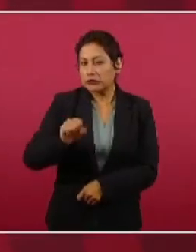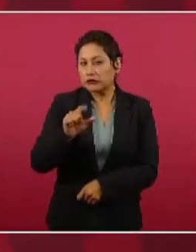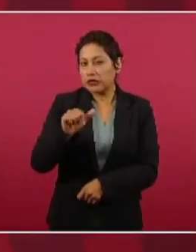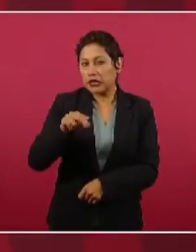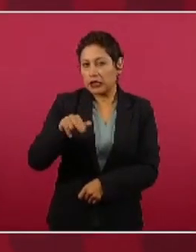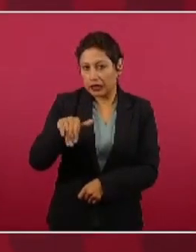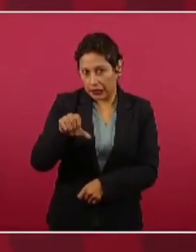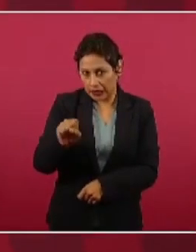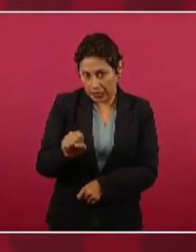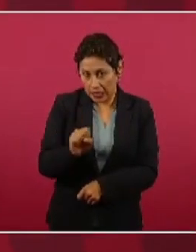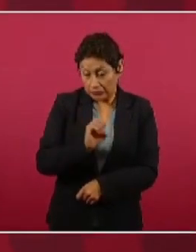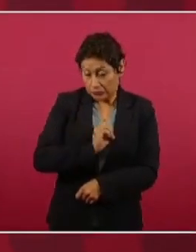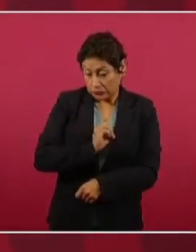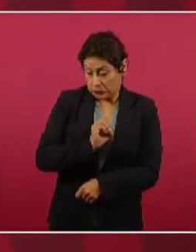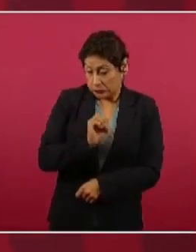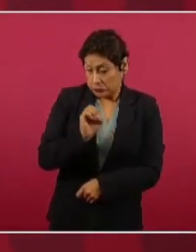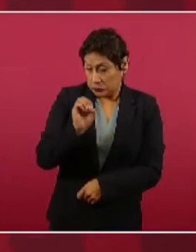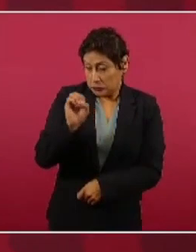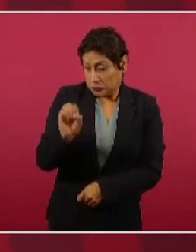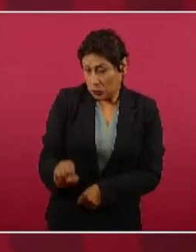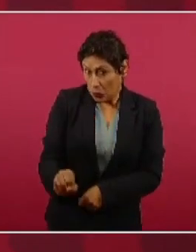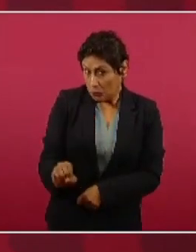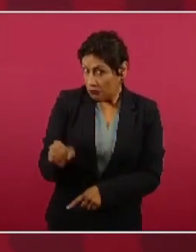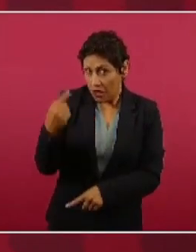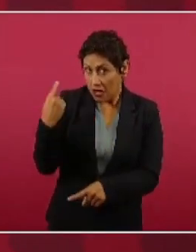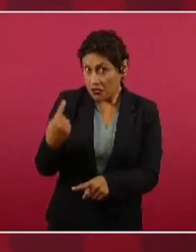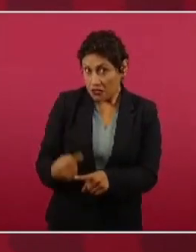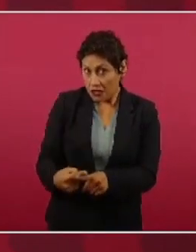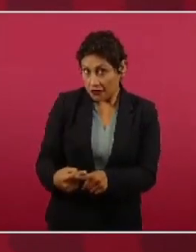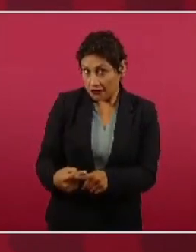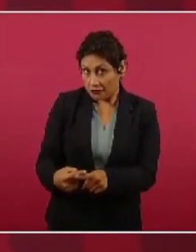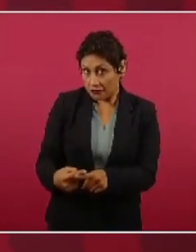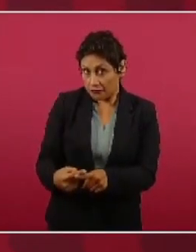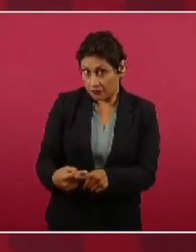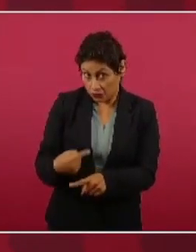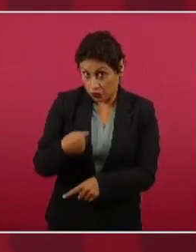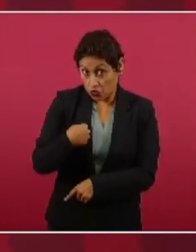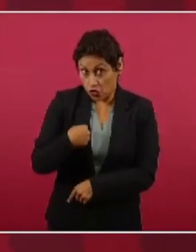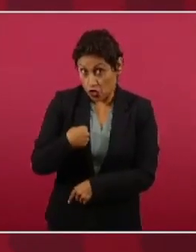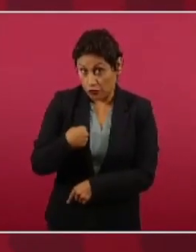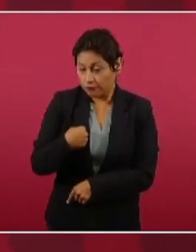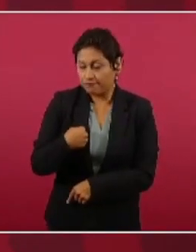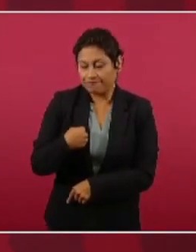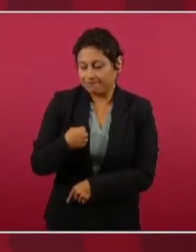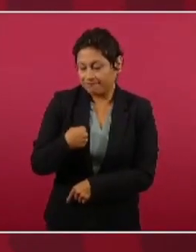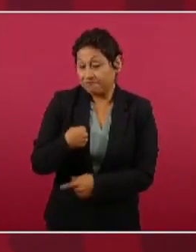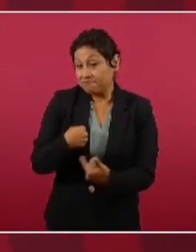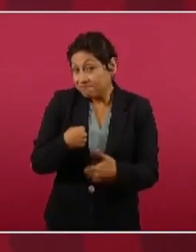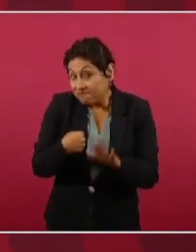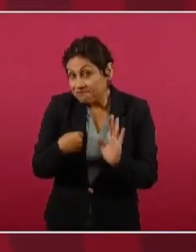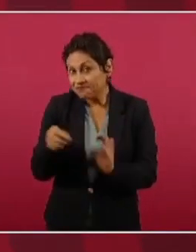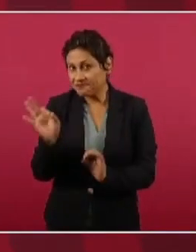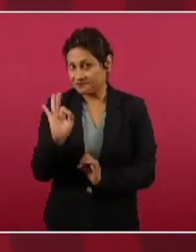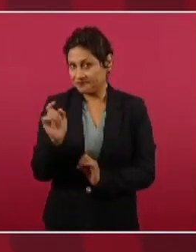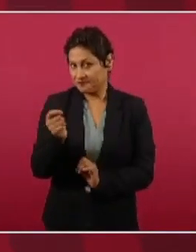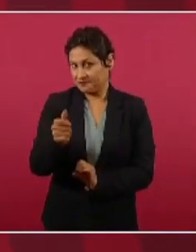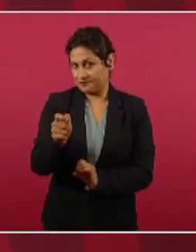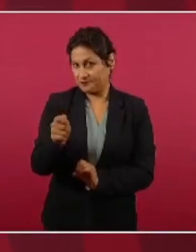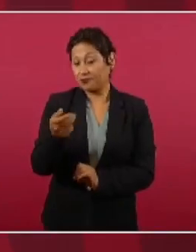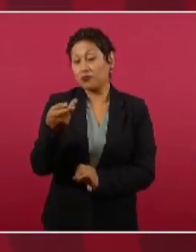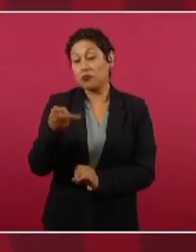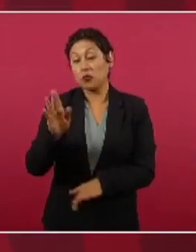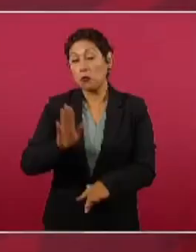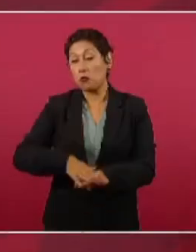yo no estoy ahí, pero en los primeros lugares, pero no tengo duda de que le